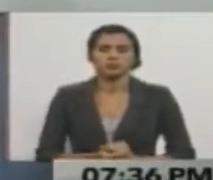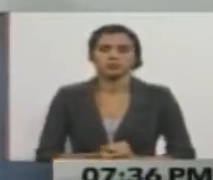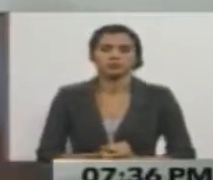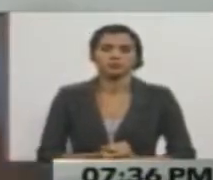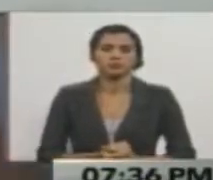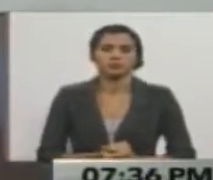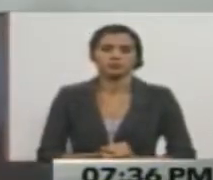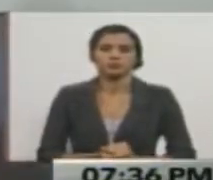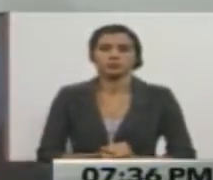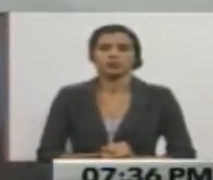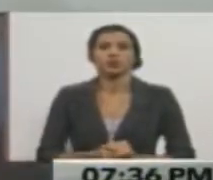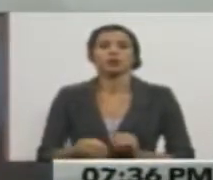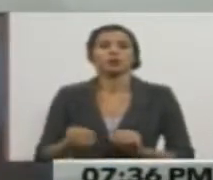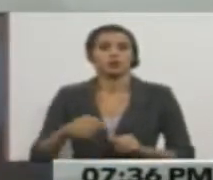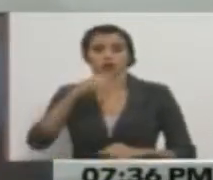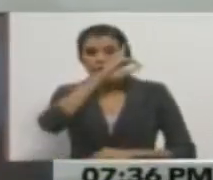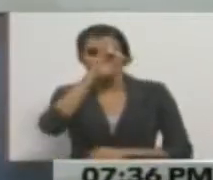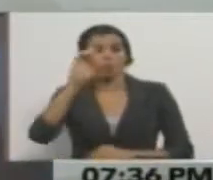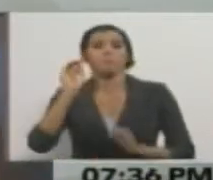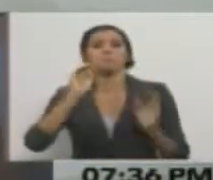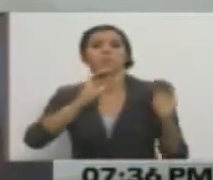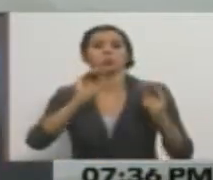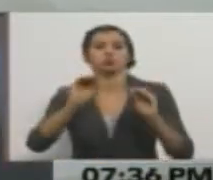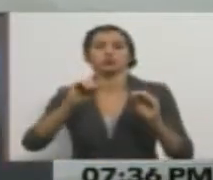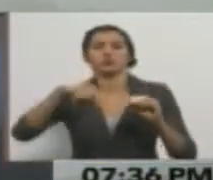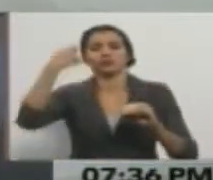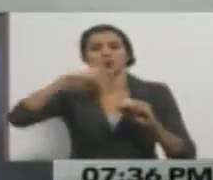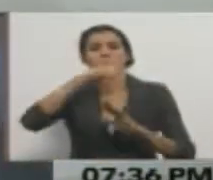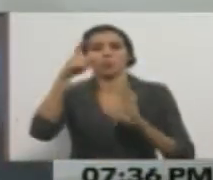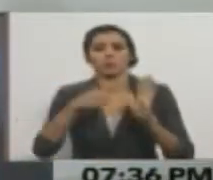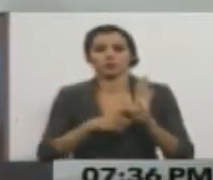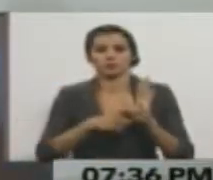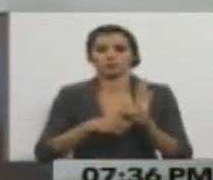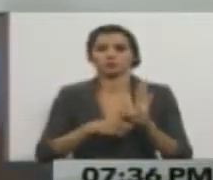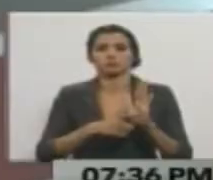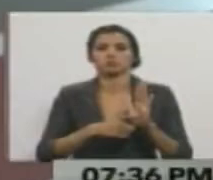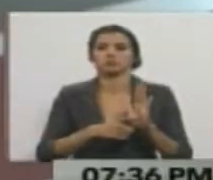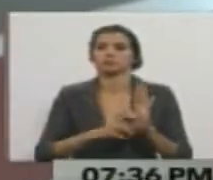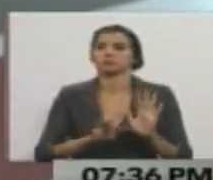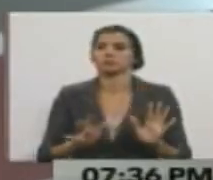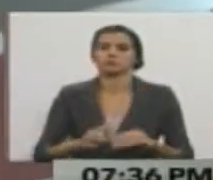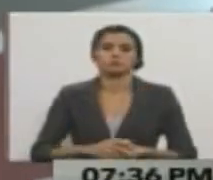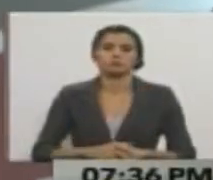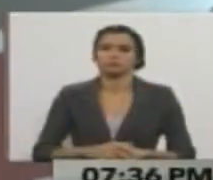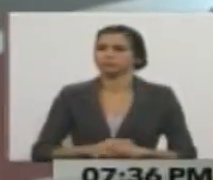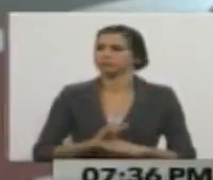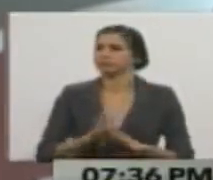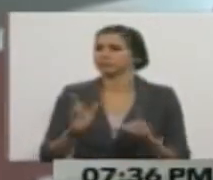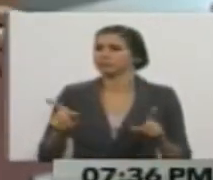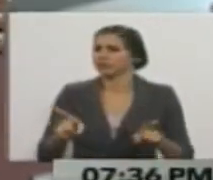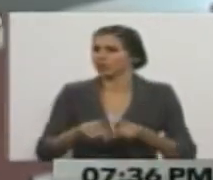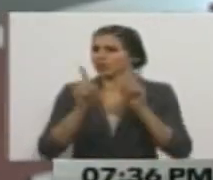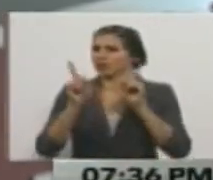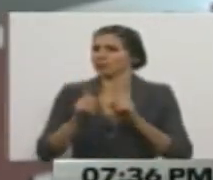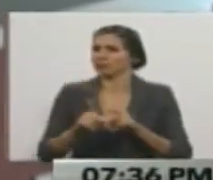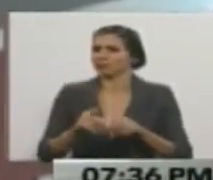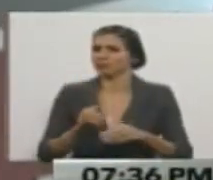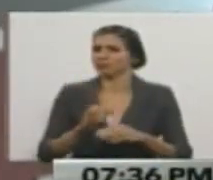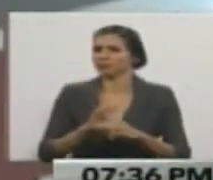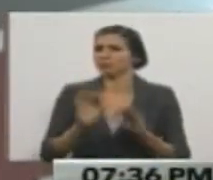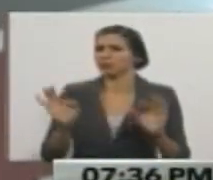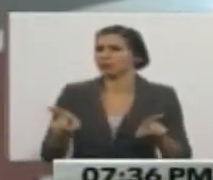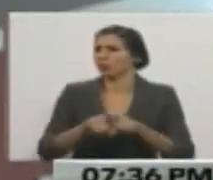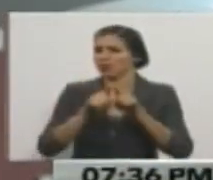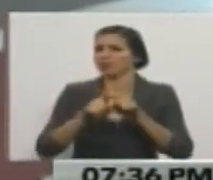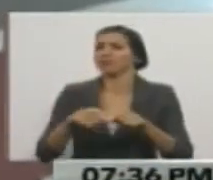el video completo, ¿sí?, de su alocución, y lo siento, pero en nada difiere con el video colocado por